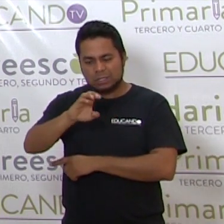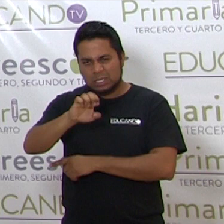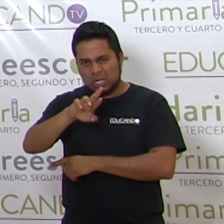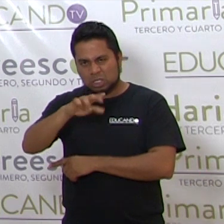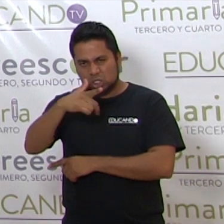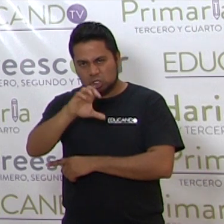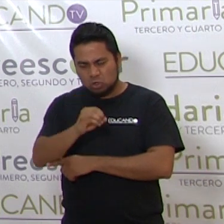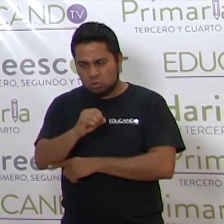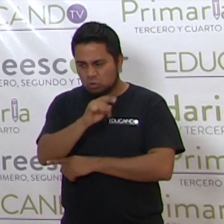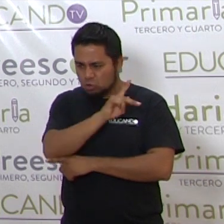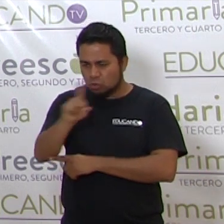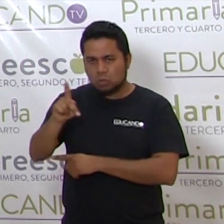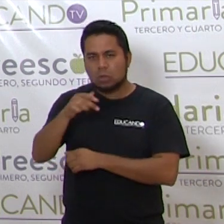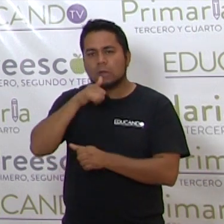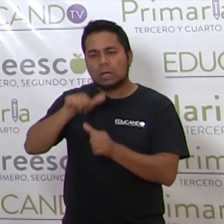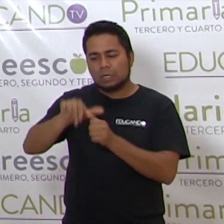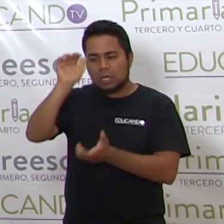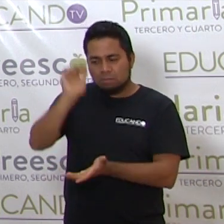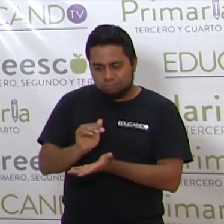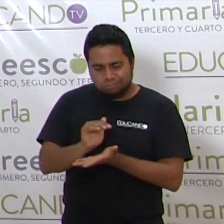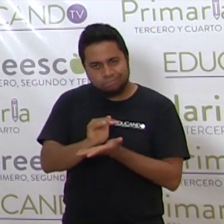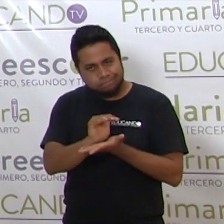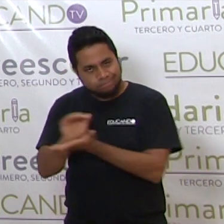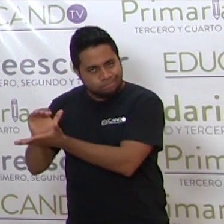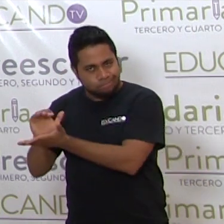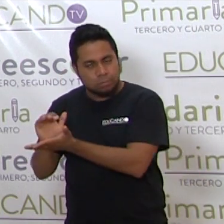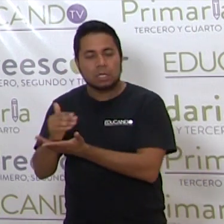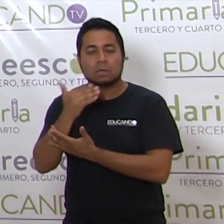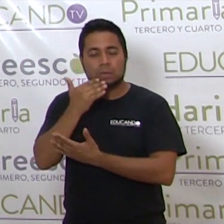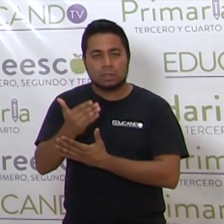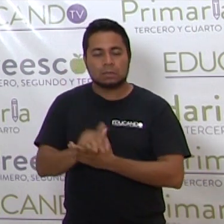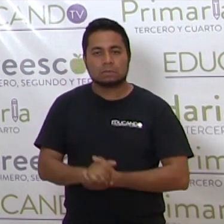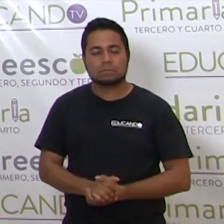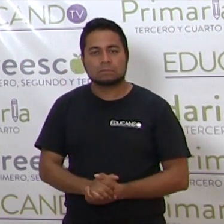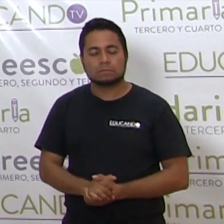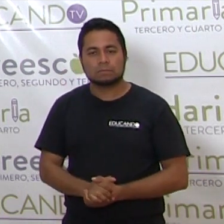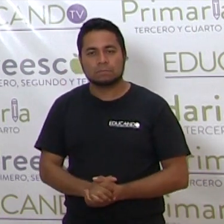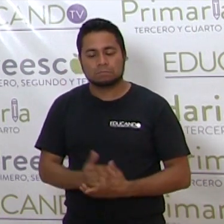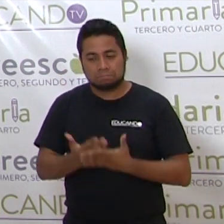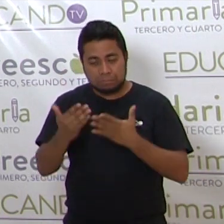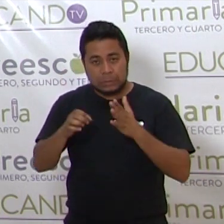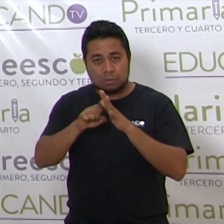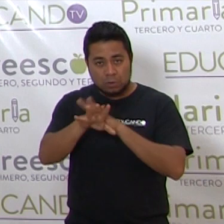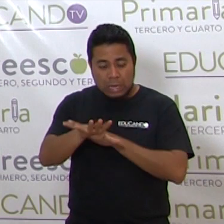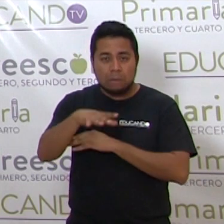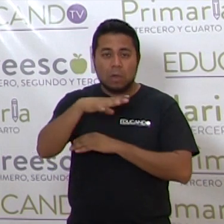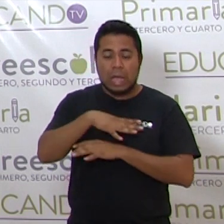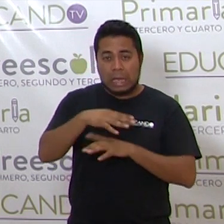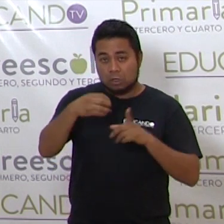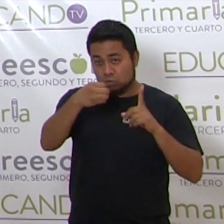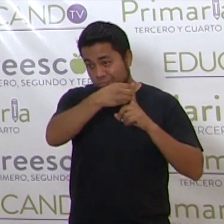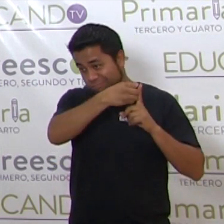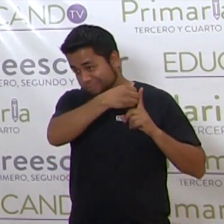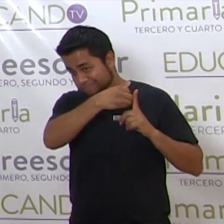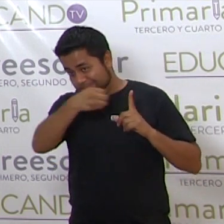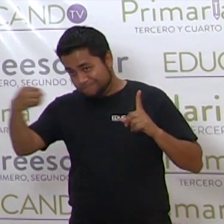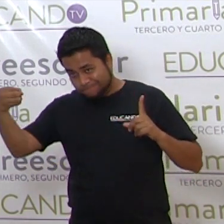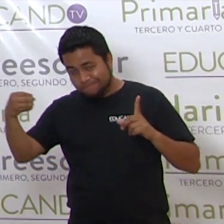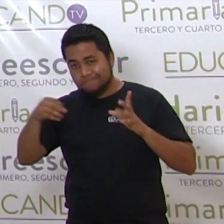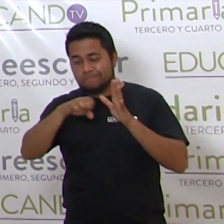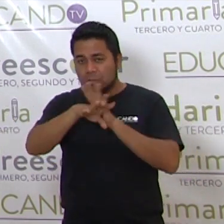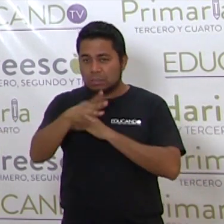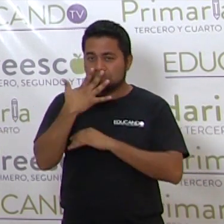todo tiene que ir en minúsculas ahora si hay una oración que ya sea